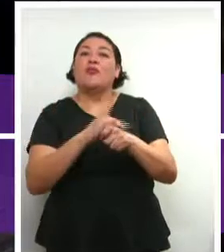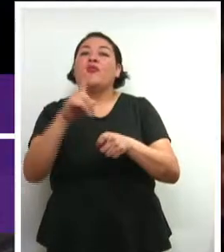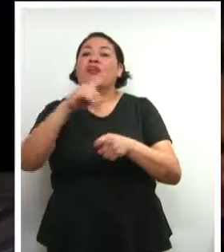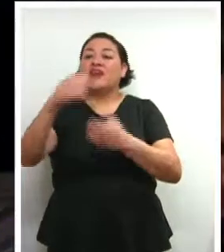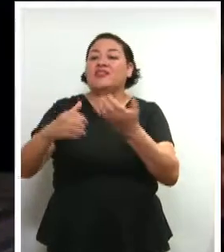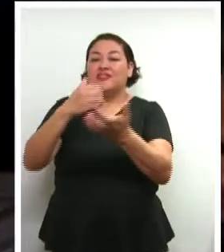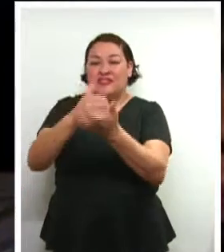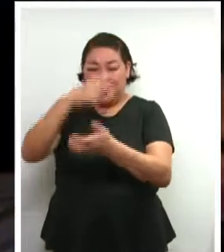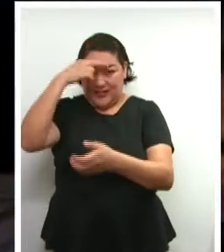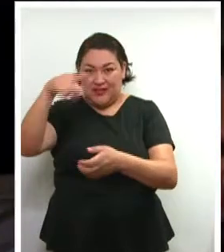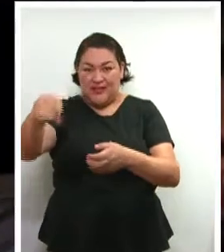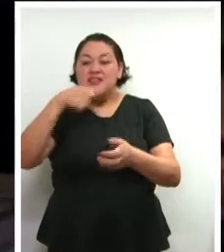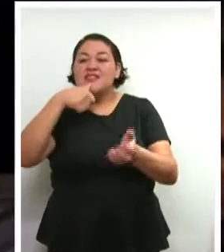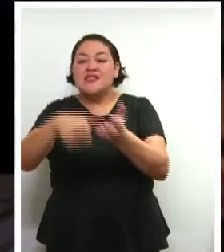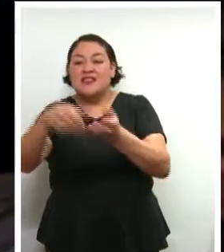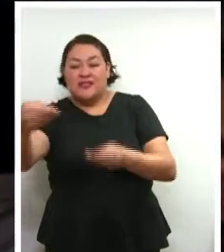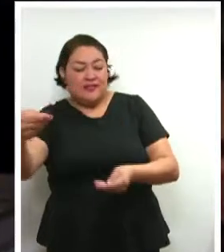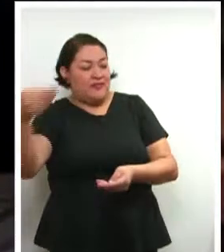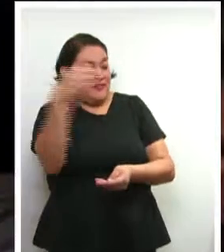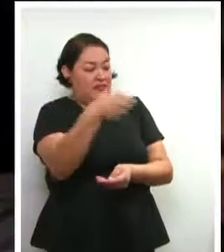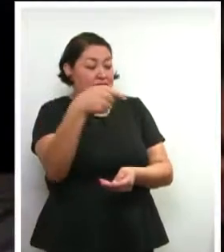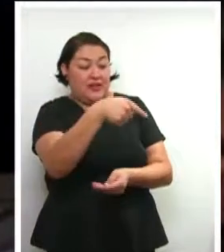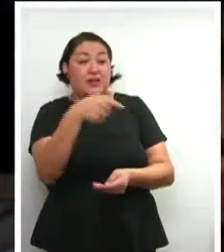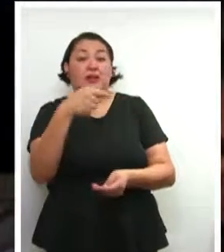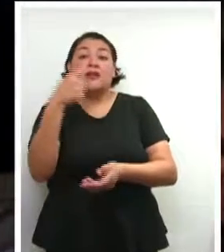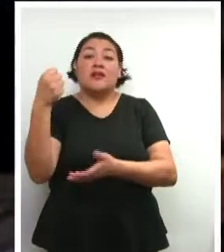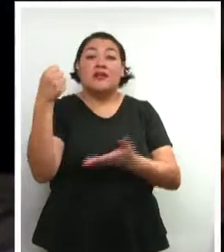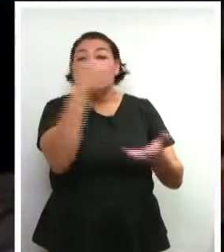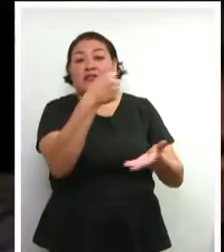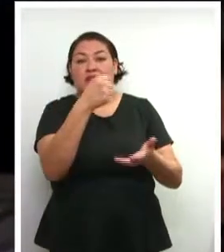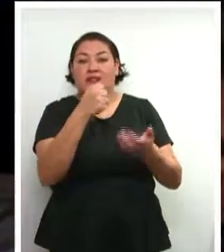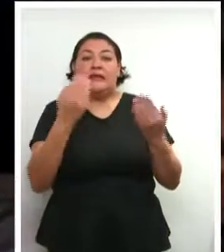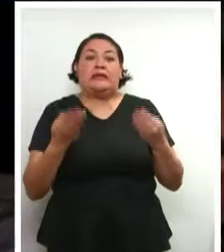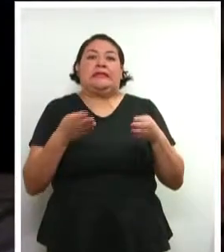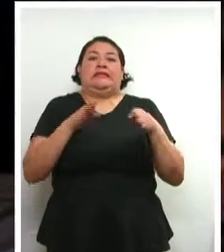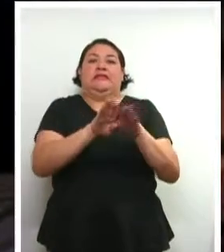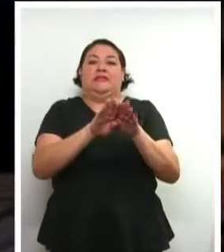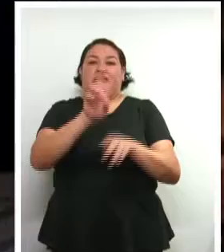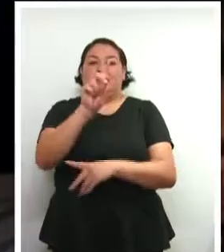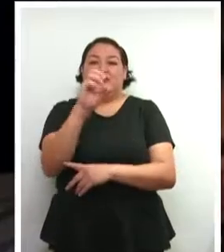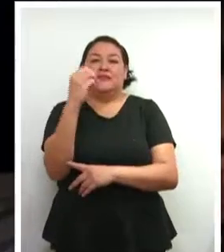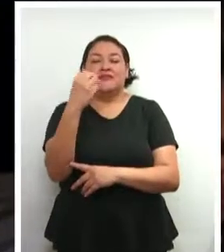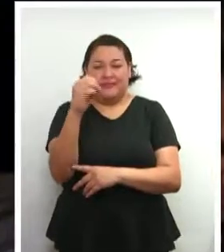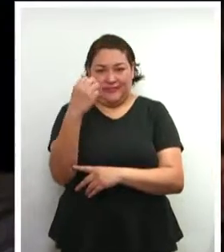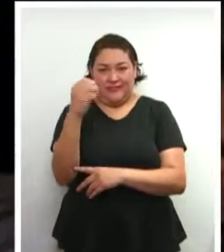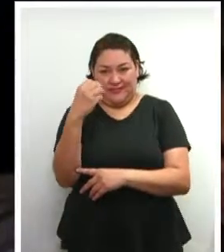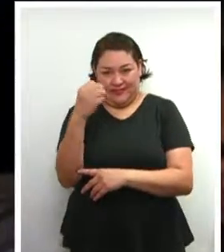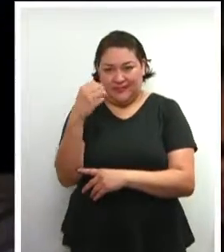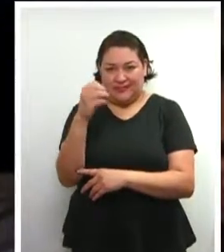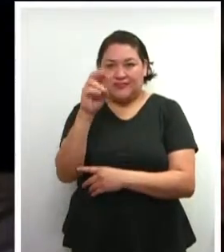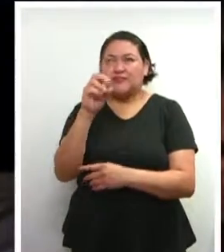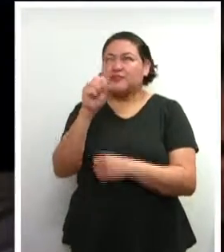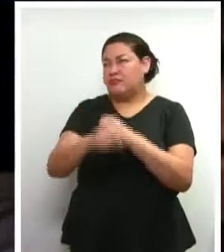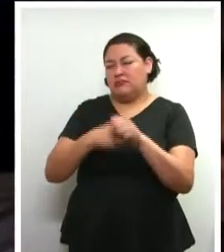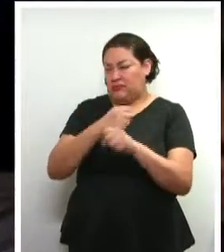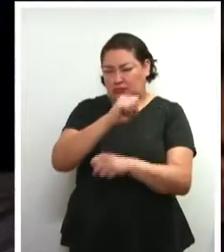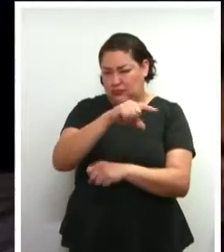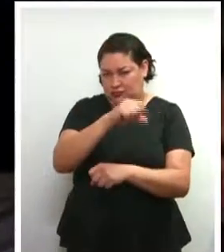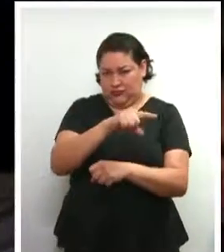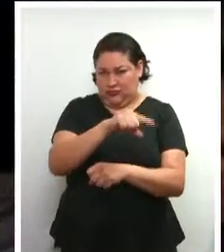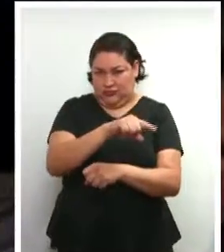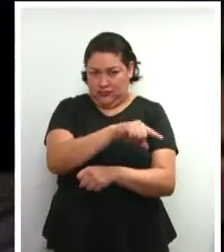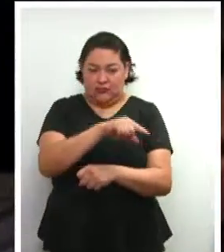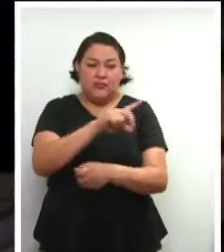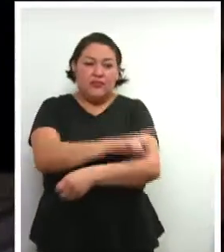Ciudad había notificado a las delegaciones que su ejercicio presupuestal se cerraba el 30 de octubre del año correspondiente, y con toda